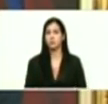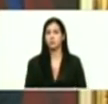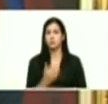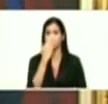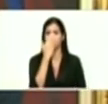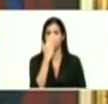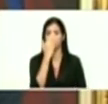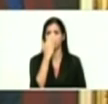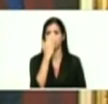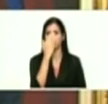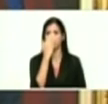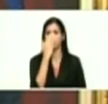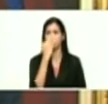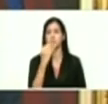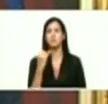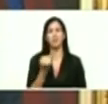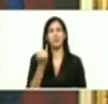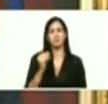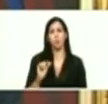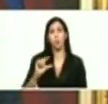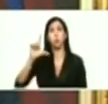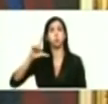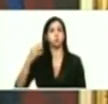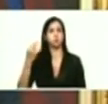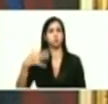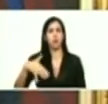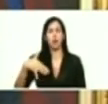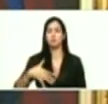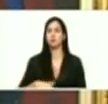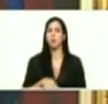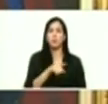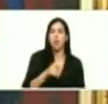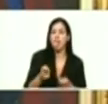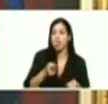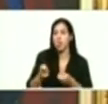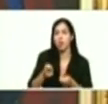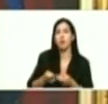una inflación alta altísima inducida criminal